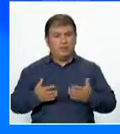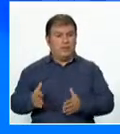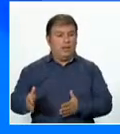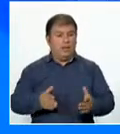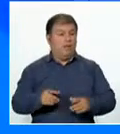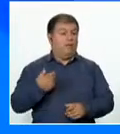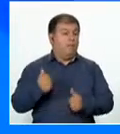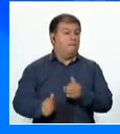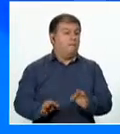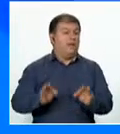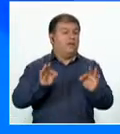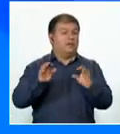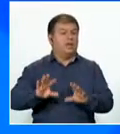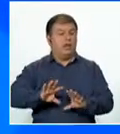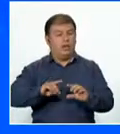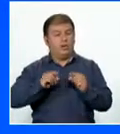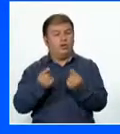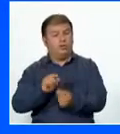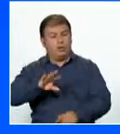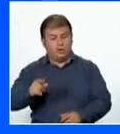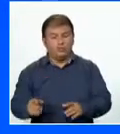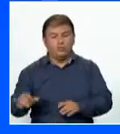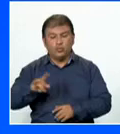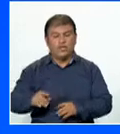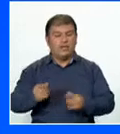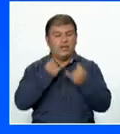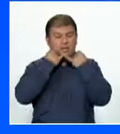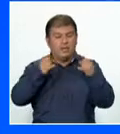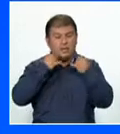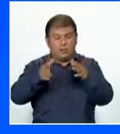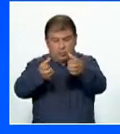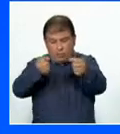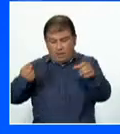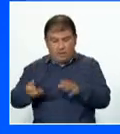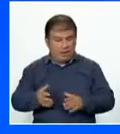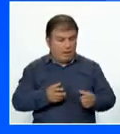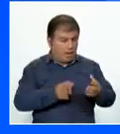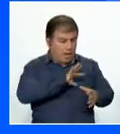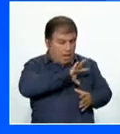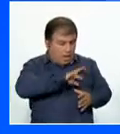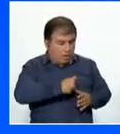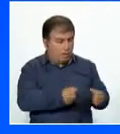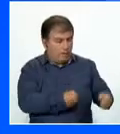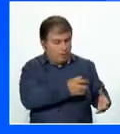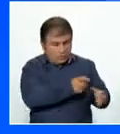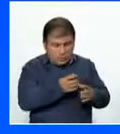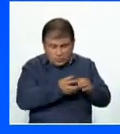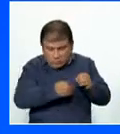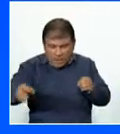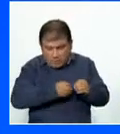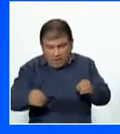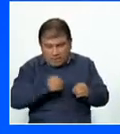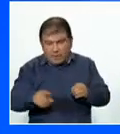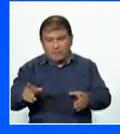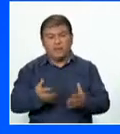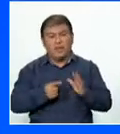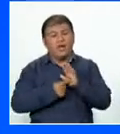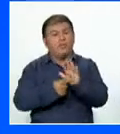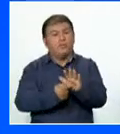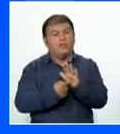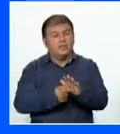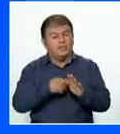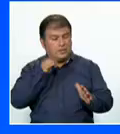banda usaba un almacén clandestino de Independencia para desmantelar los vehículos que robaban sus integrantes. En exclusiva les vamos a